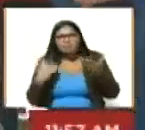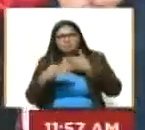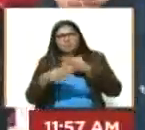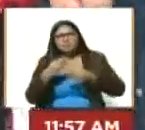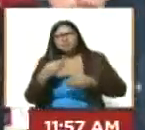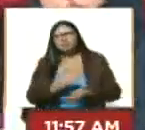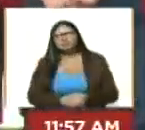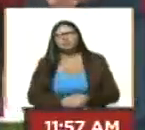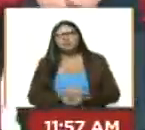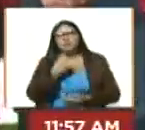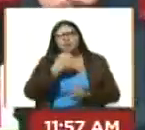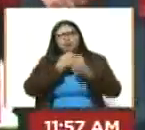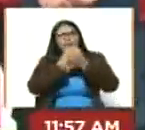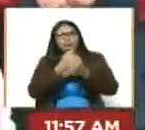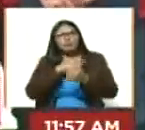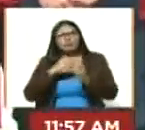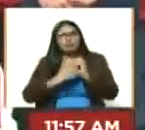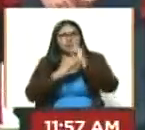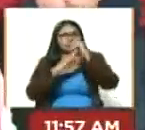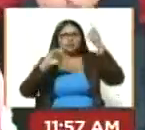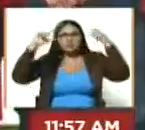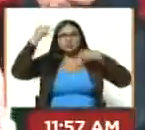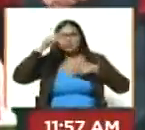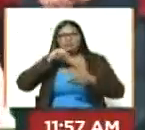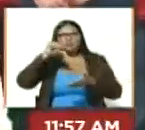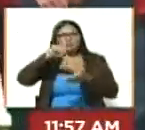eso, el amor del comandante Chávez por esta ciudad.